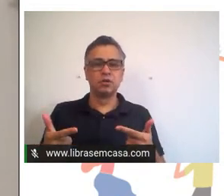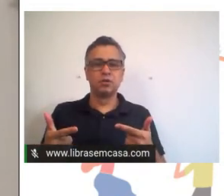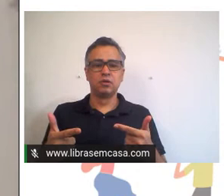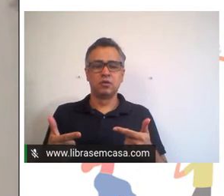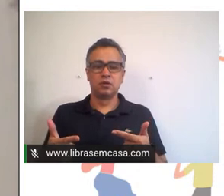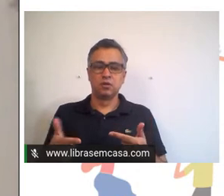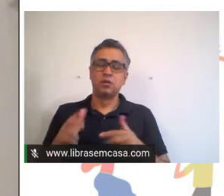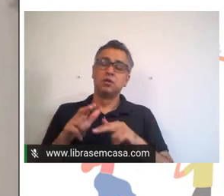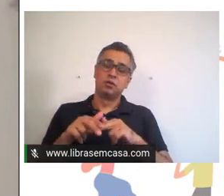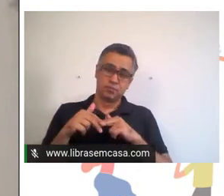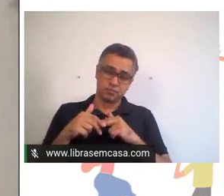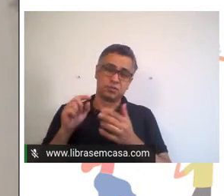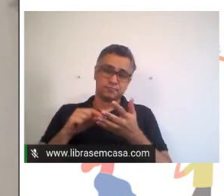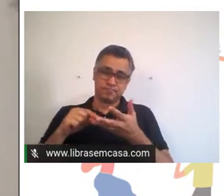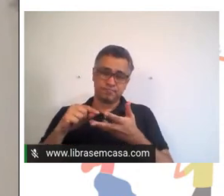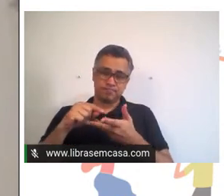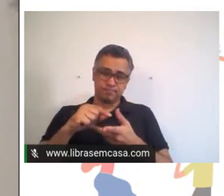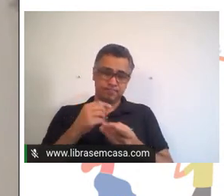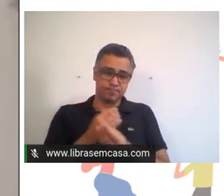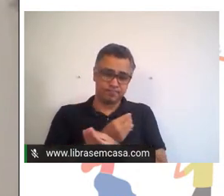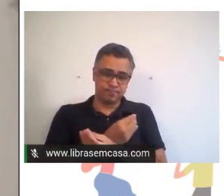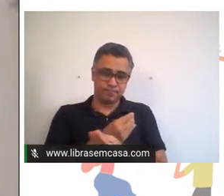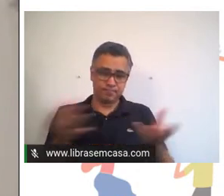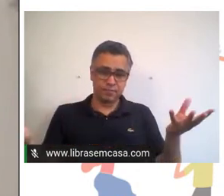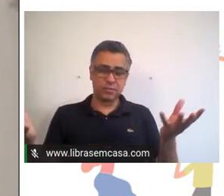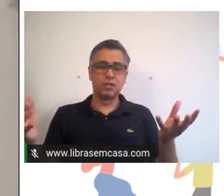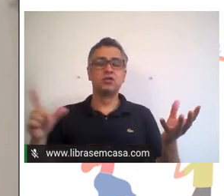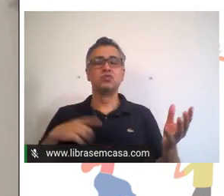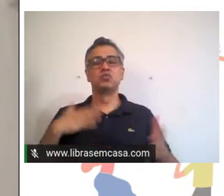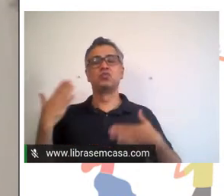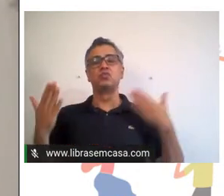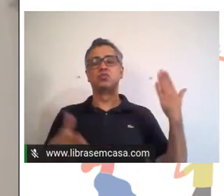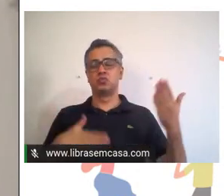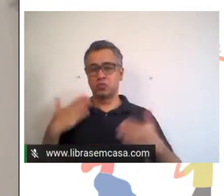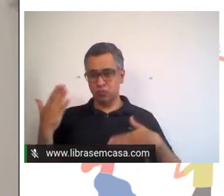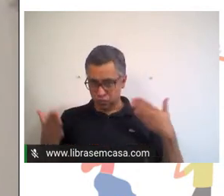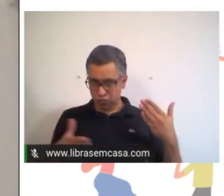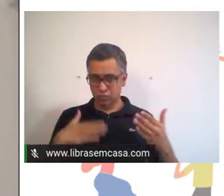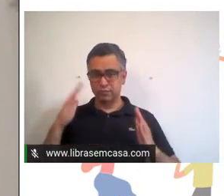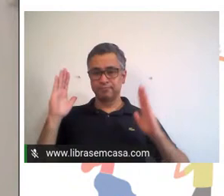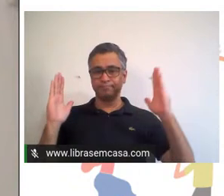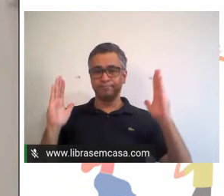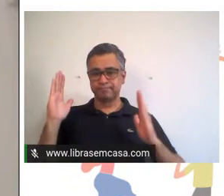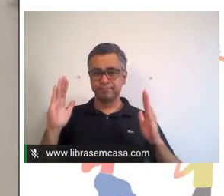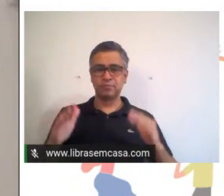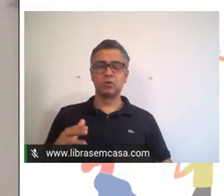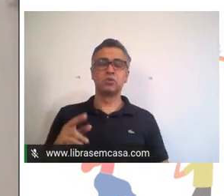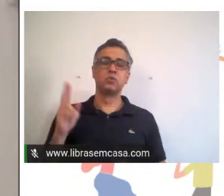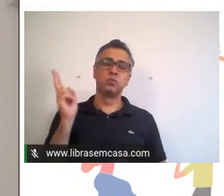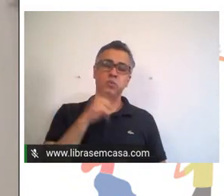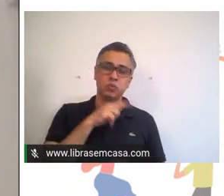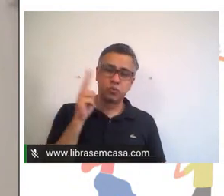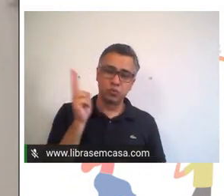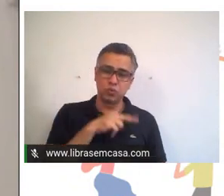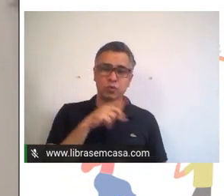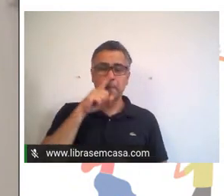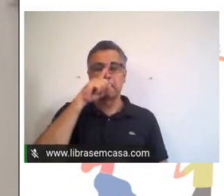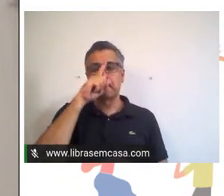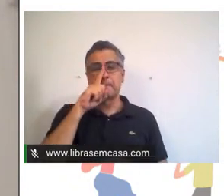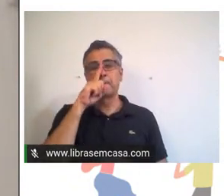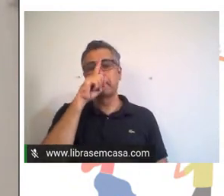por ese combo estamos viéndonos cada vez en situaciones de mayor apremio y de mayor peligro, y esta